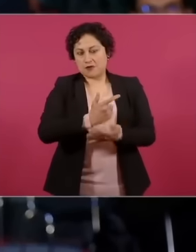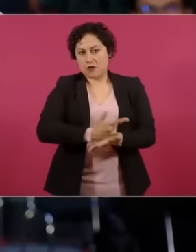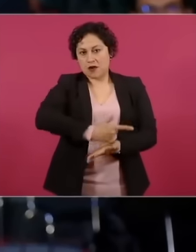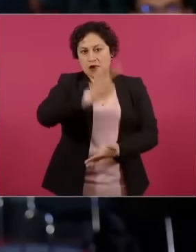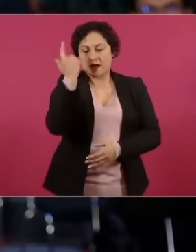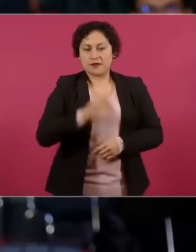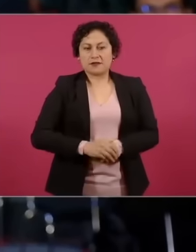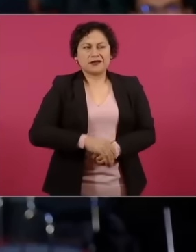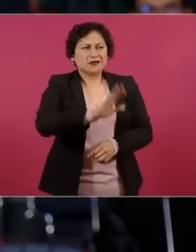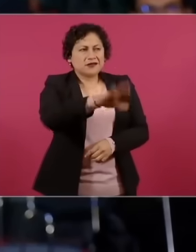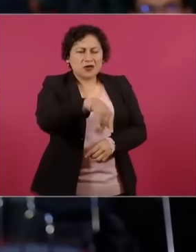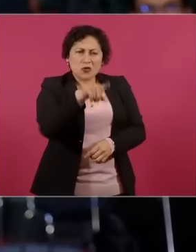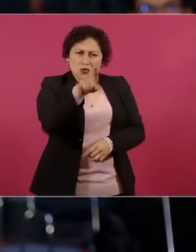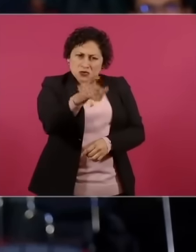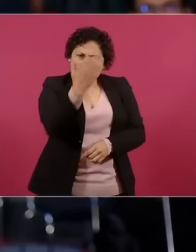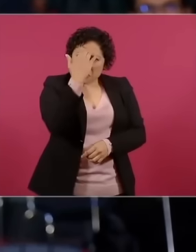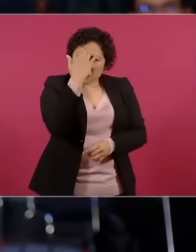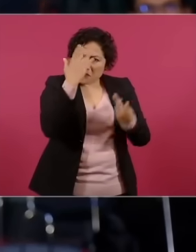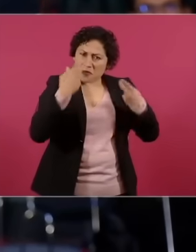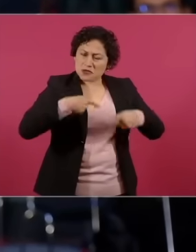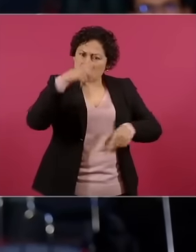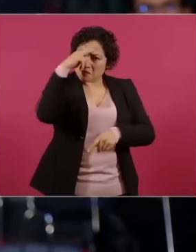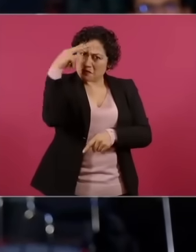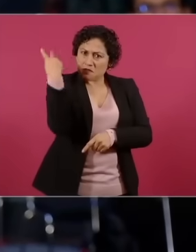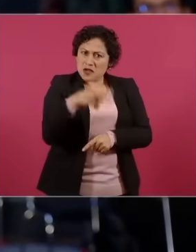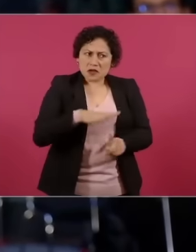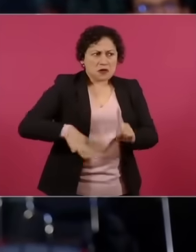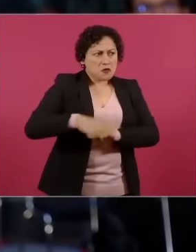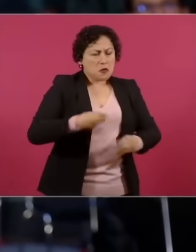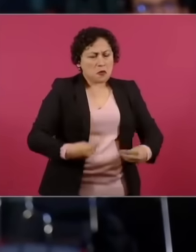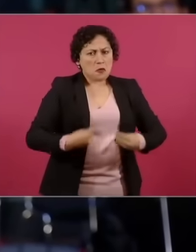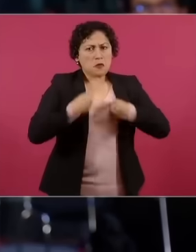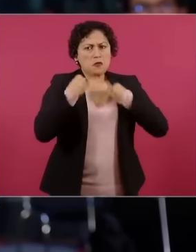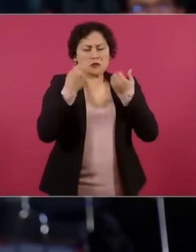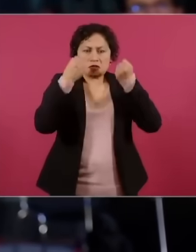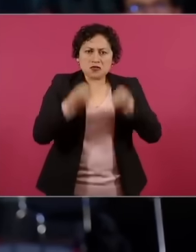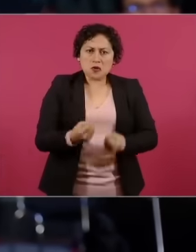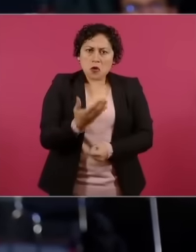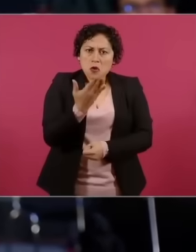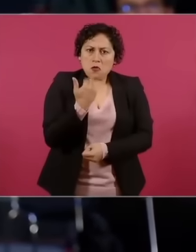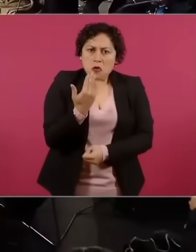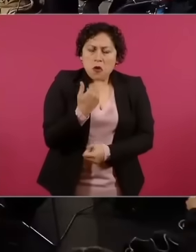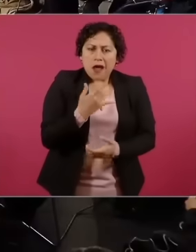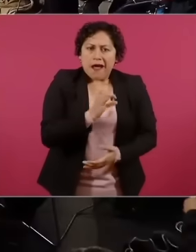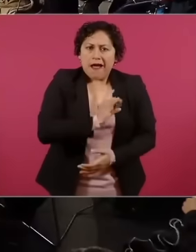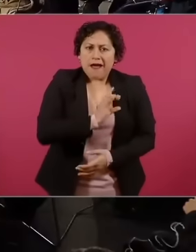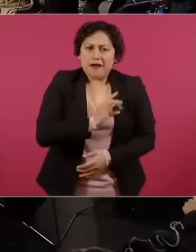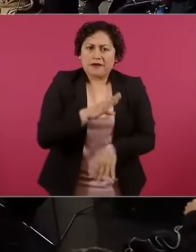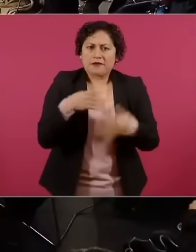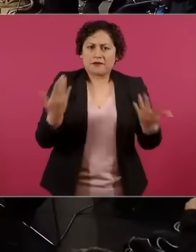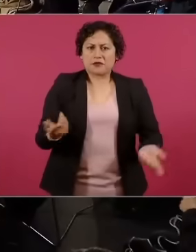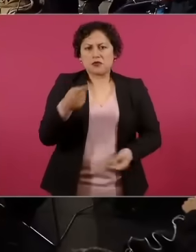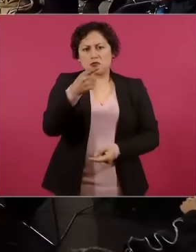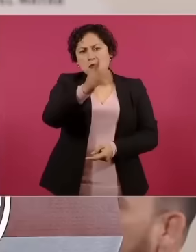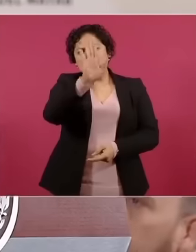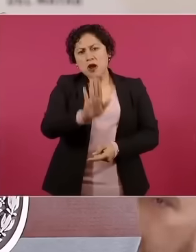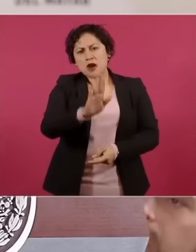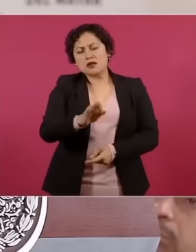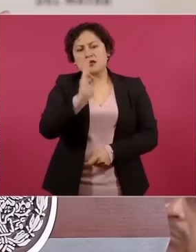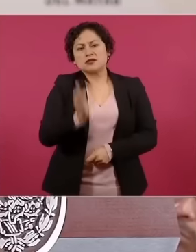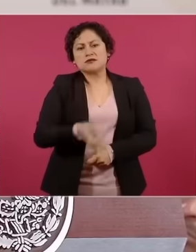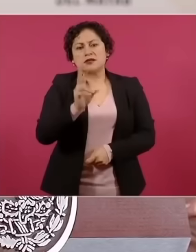con tanta inseguridad? No, es como que no quiere aceptar la realidad de la violencia en el país. Pero esa es tu visión y es la